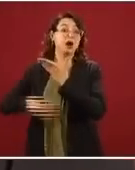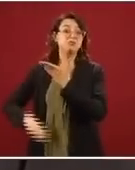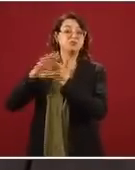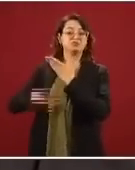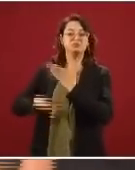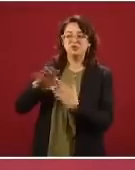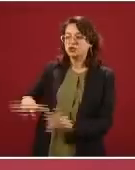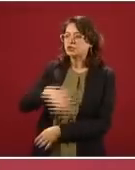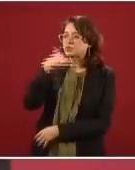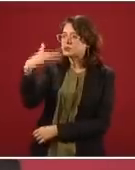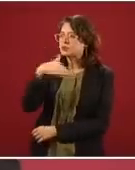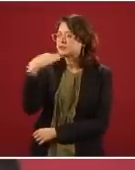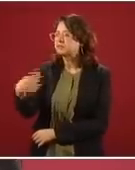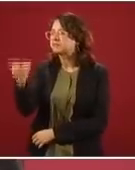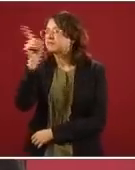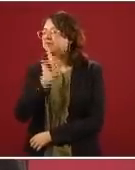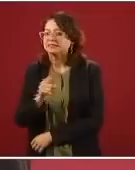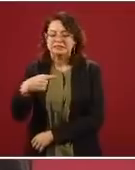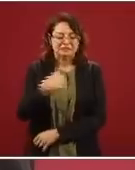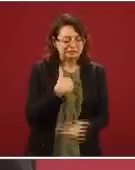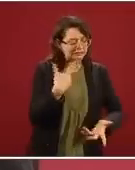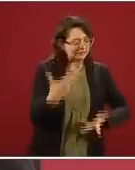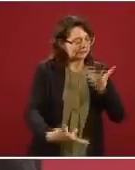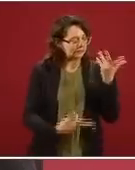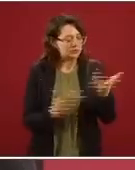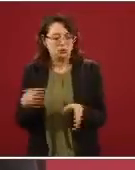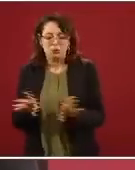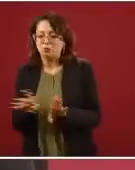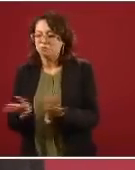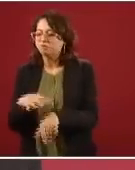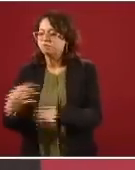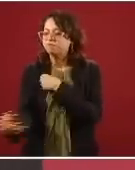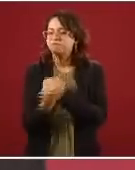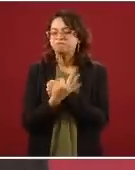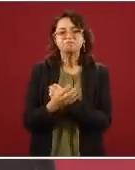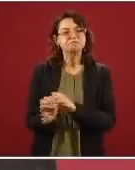y no teníamos posibilidad de